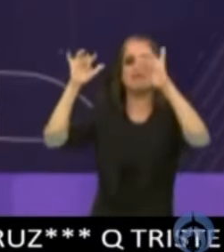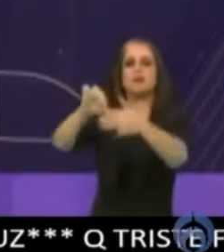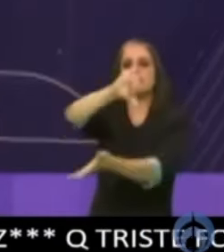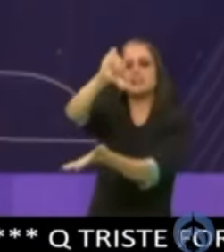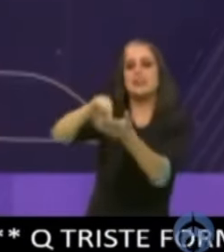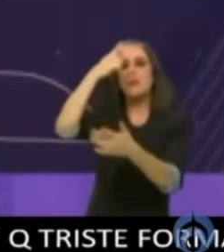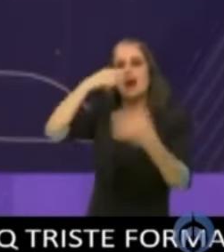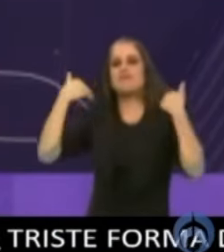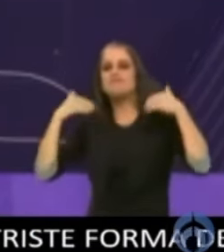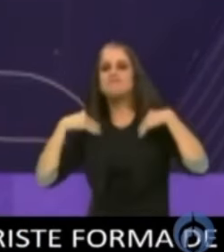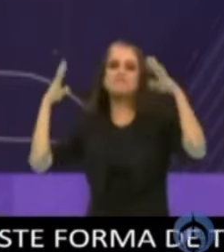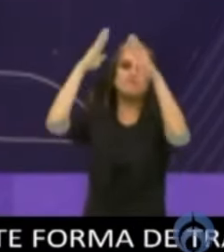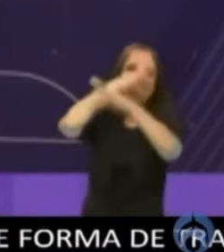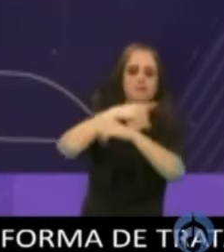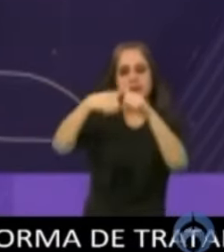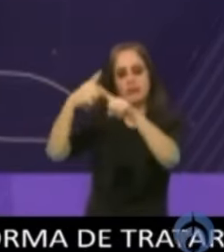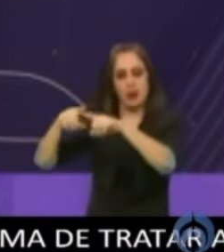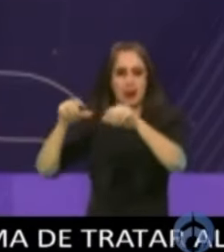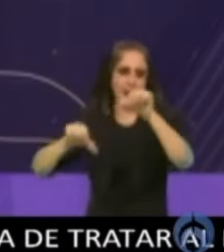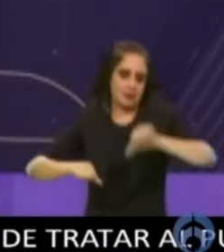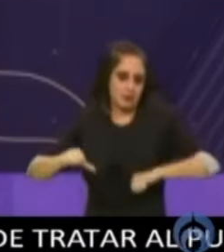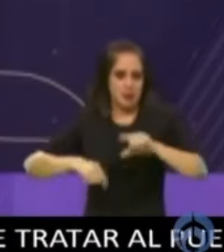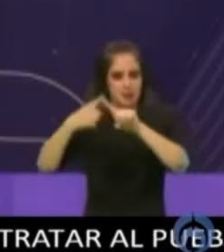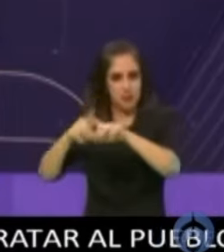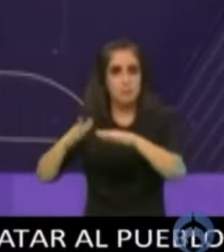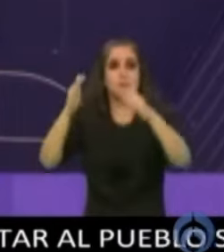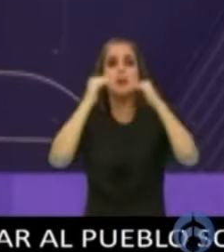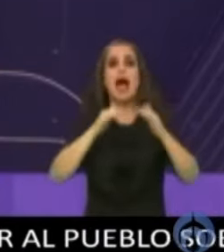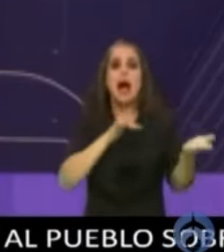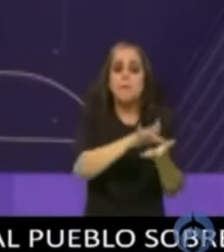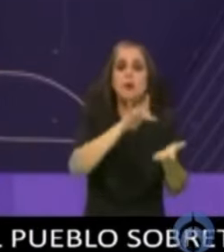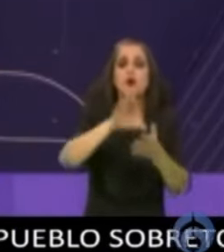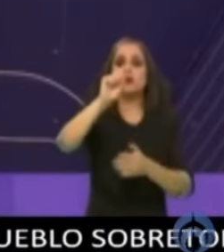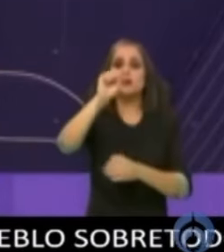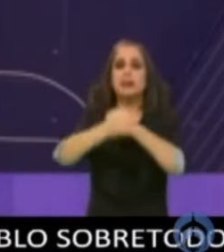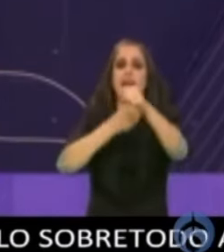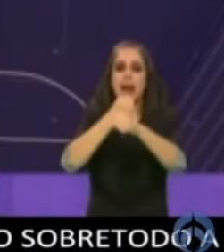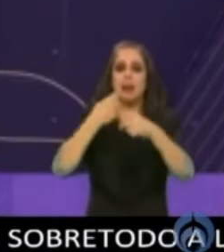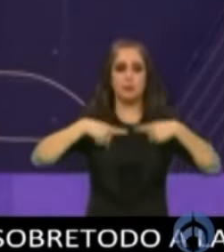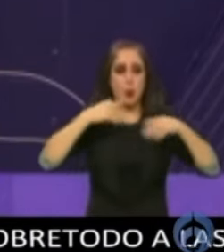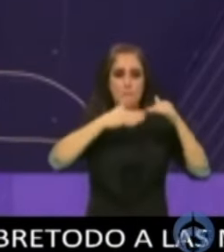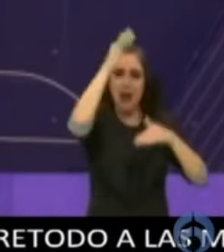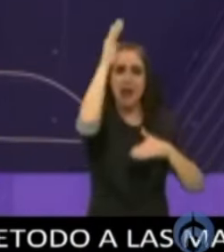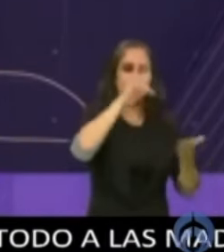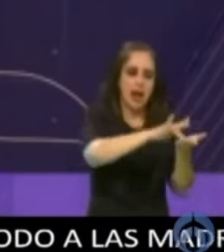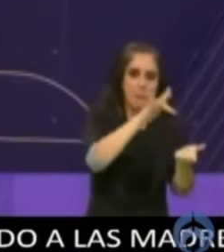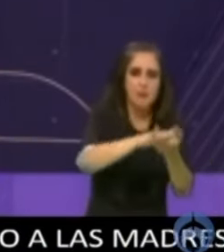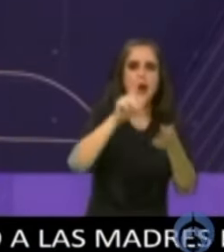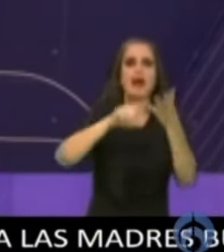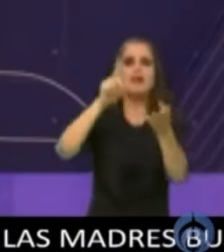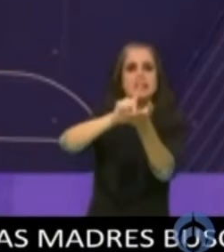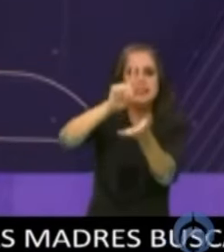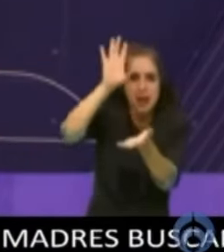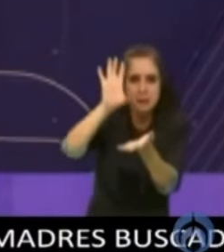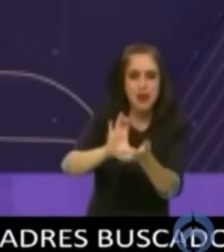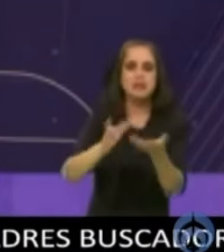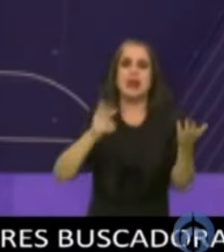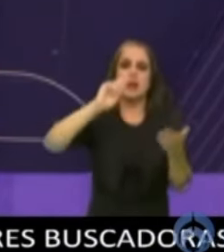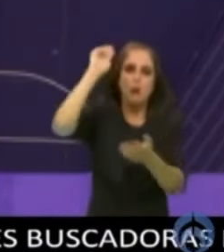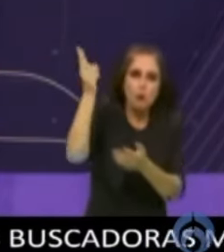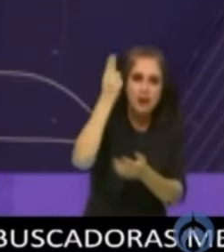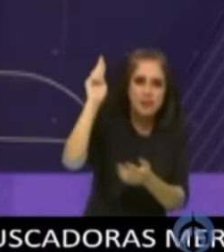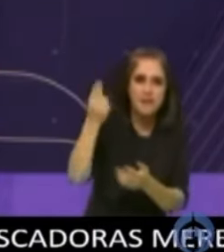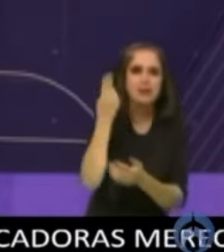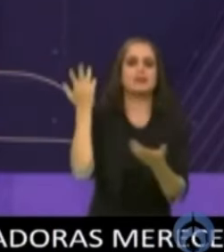que hubo una feria de propuestas, que se prometieron muchas cosas. Una de las